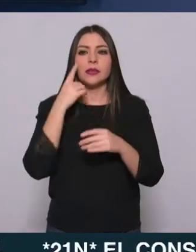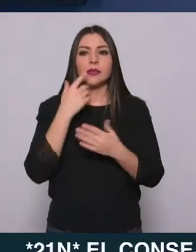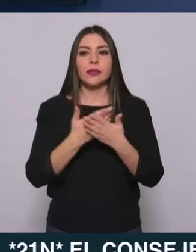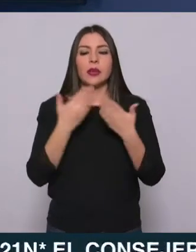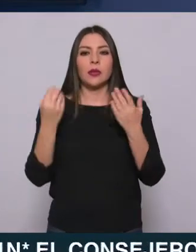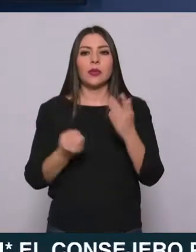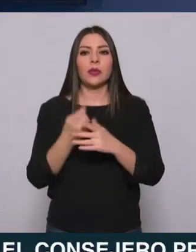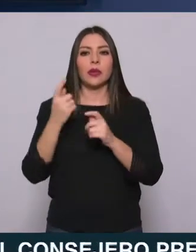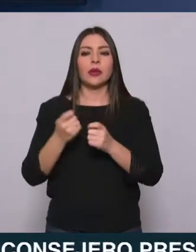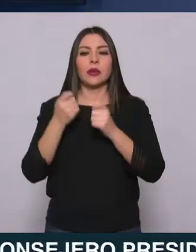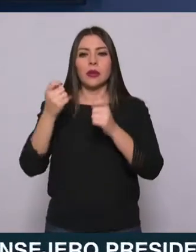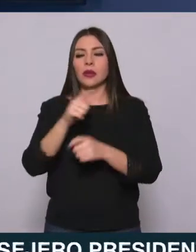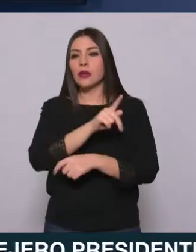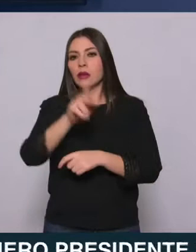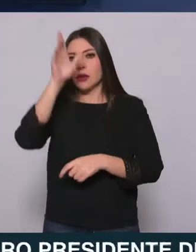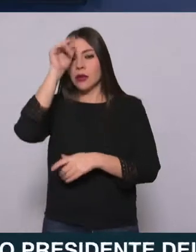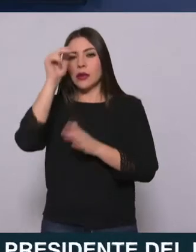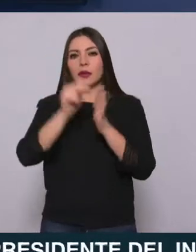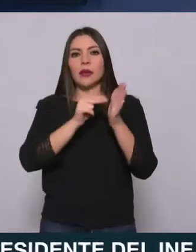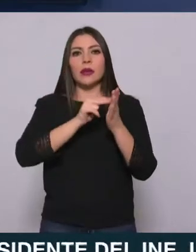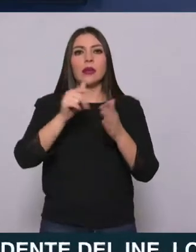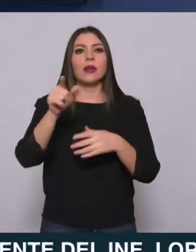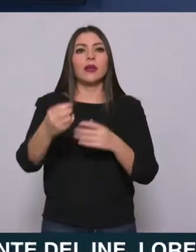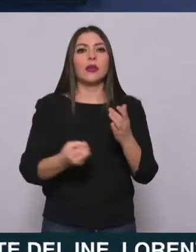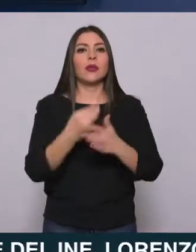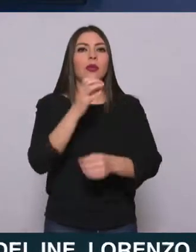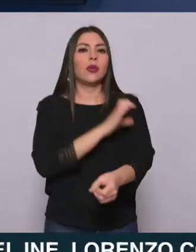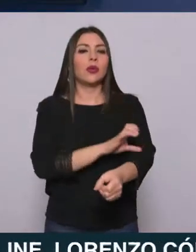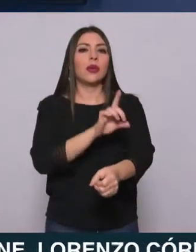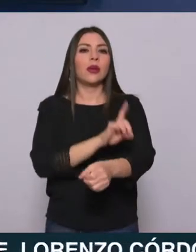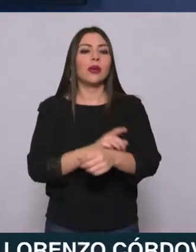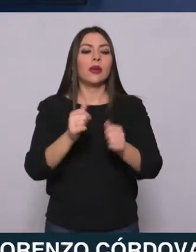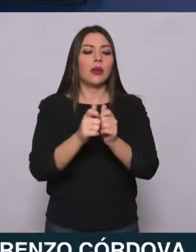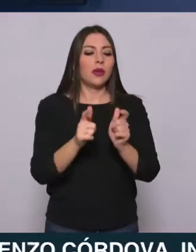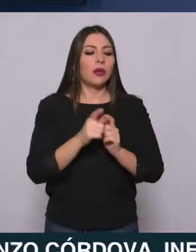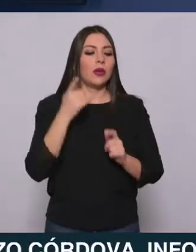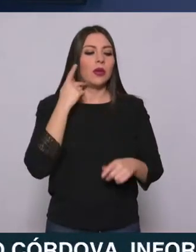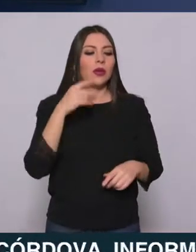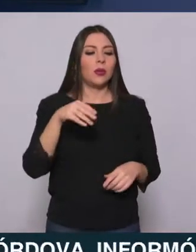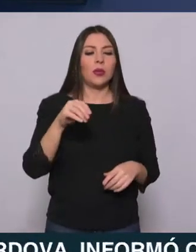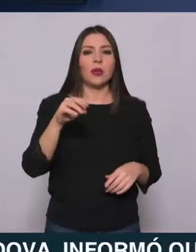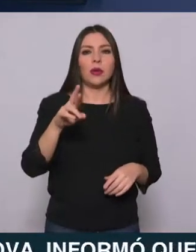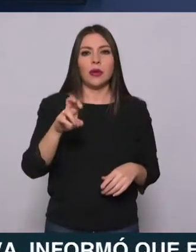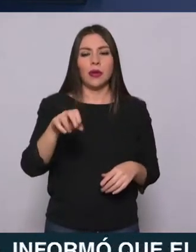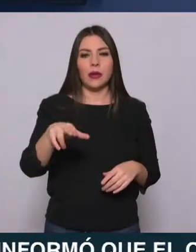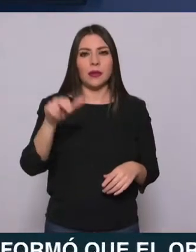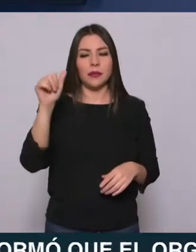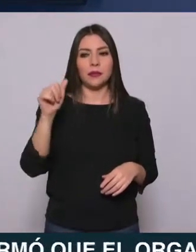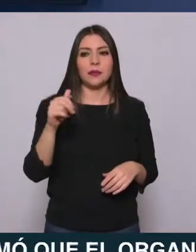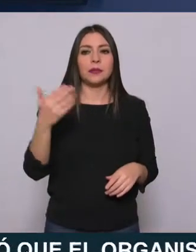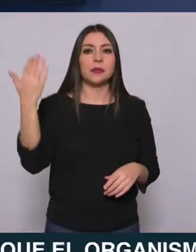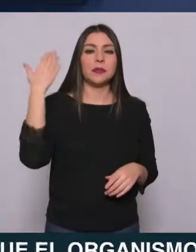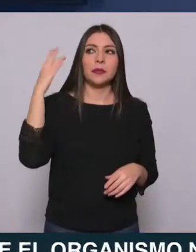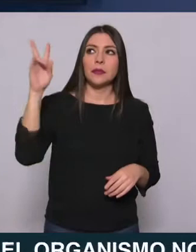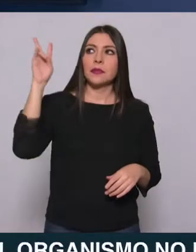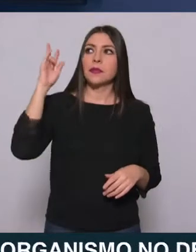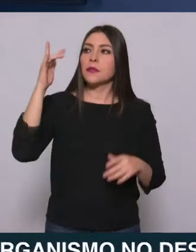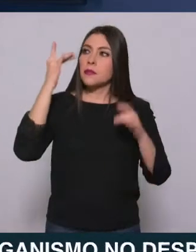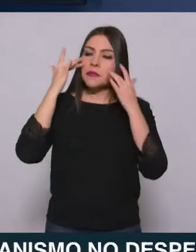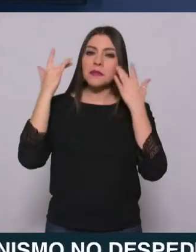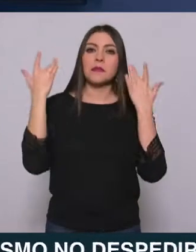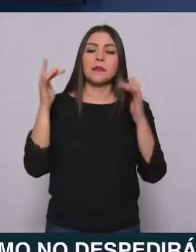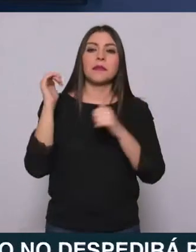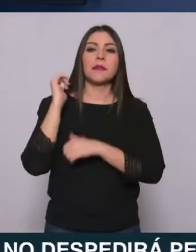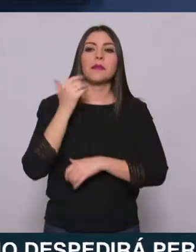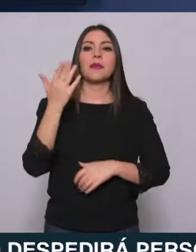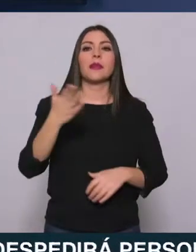parlamentario de Morena en el Congreso de la Ciudad de México, luego de que el viernes pasado se informara que había presentado su renuncia al cargo.